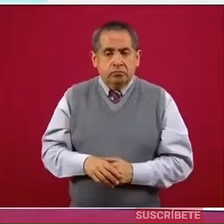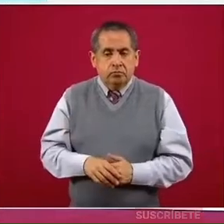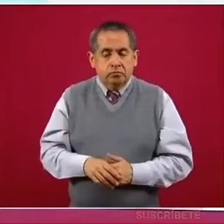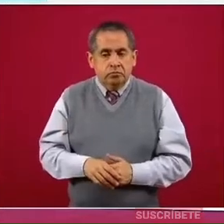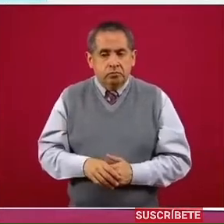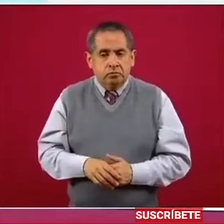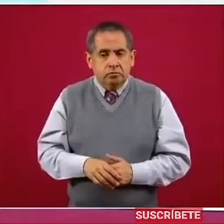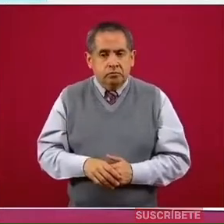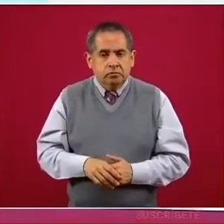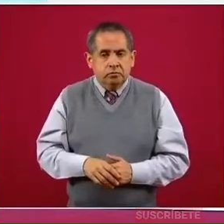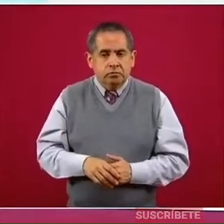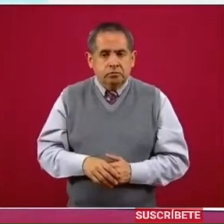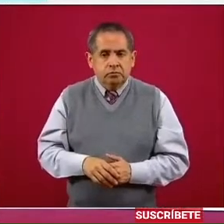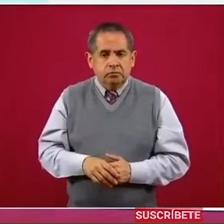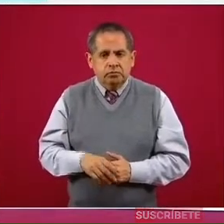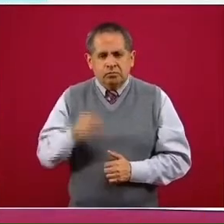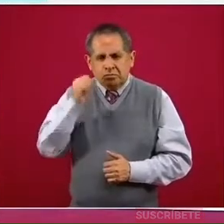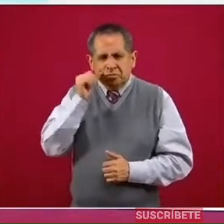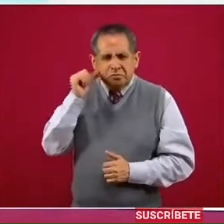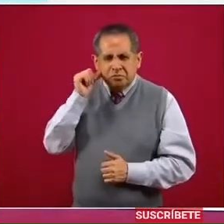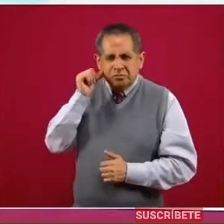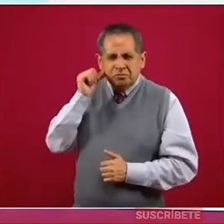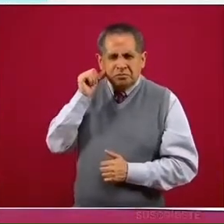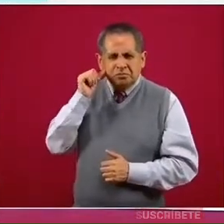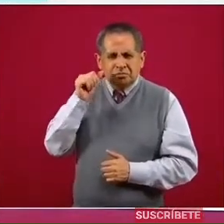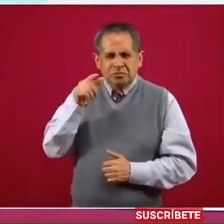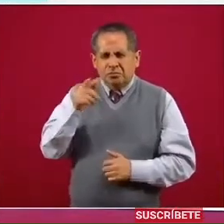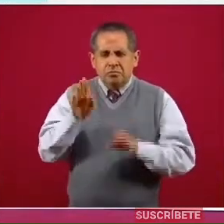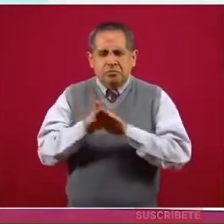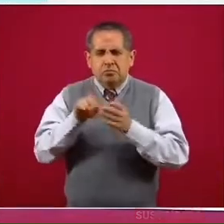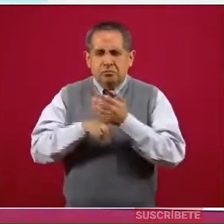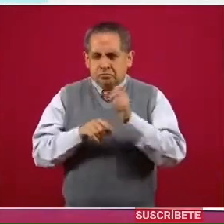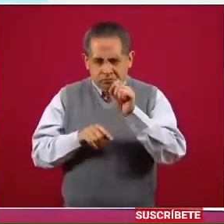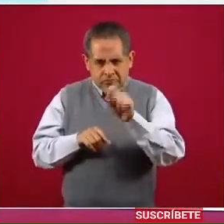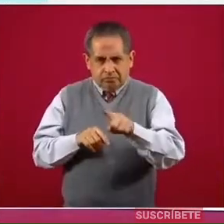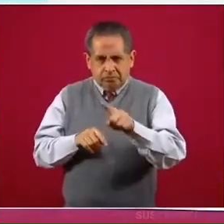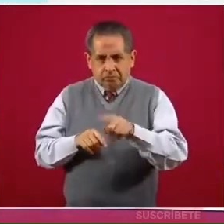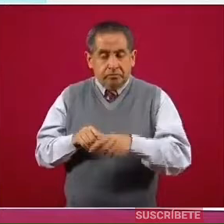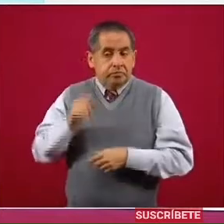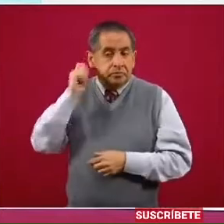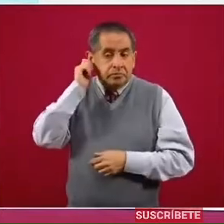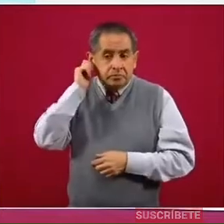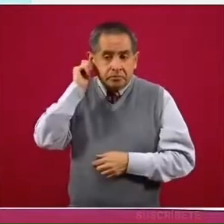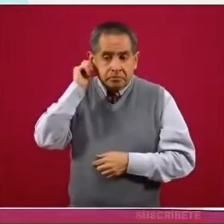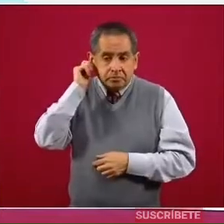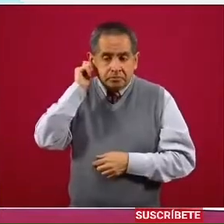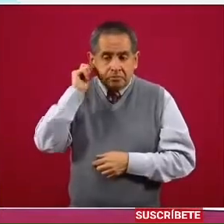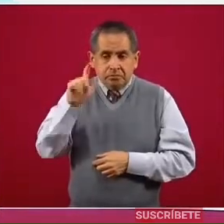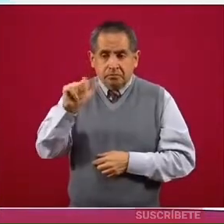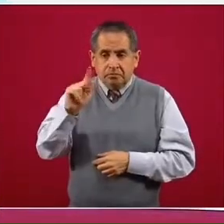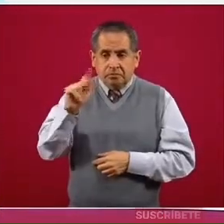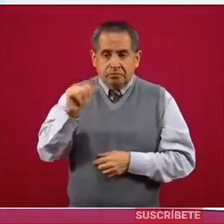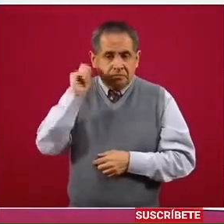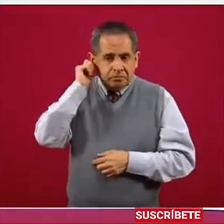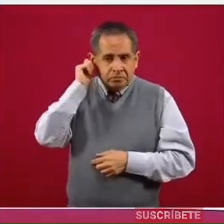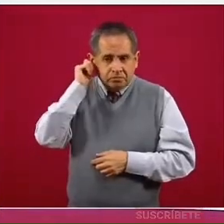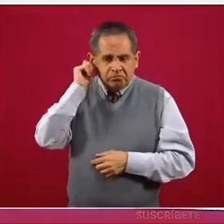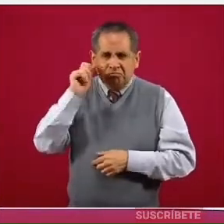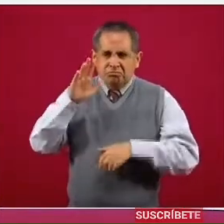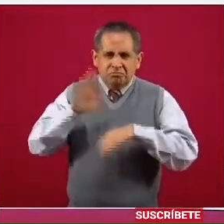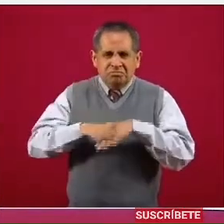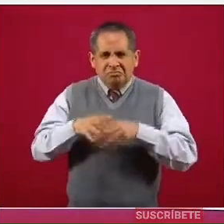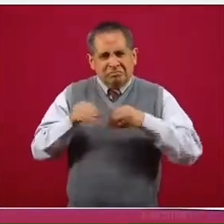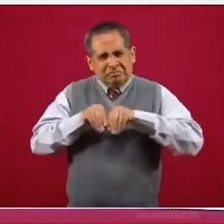lo que presentamos creo que fue ayer o anteayer. También La Paz es la zona en este momento donde hay la mayor